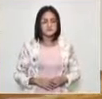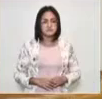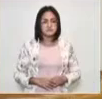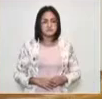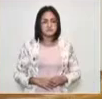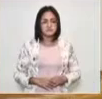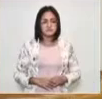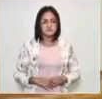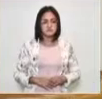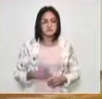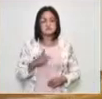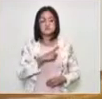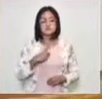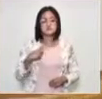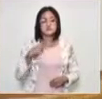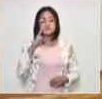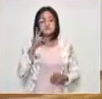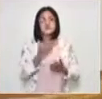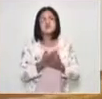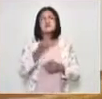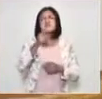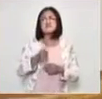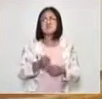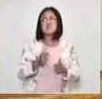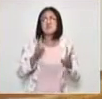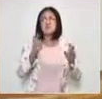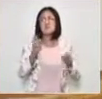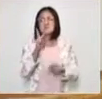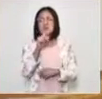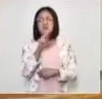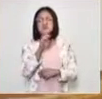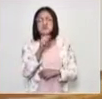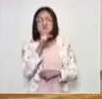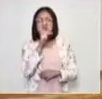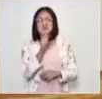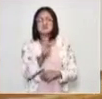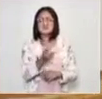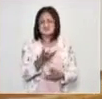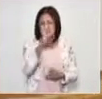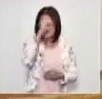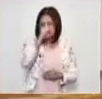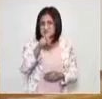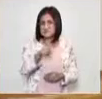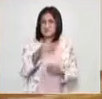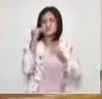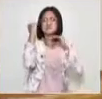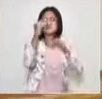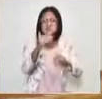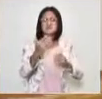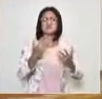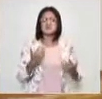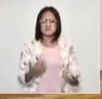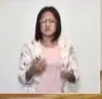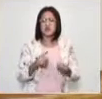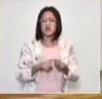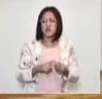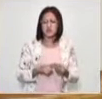Pero hay que ver qué significa pausa, qué alcance tiene esa palabra.